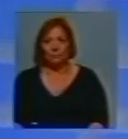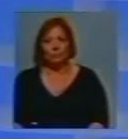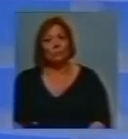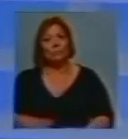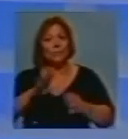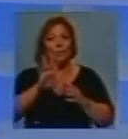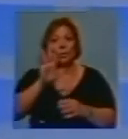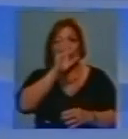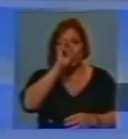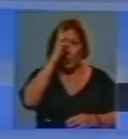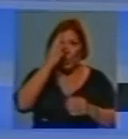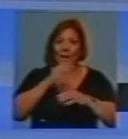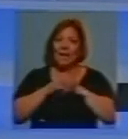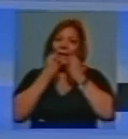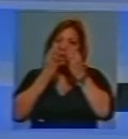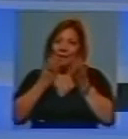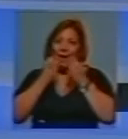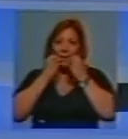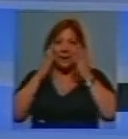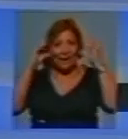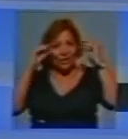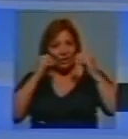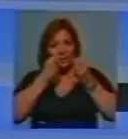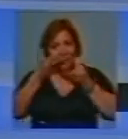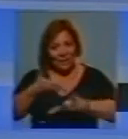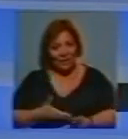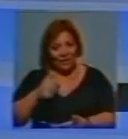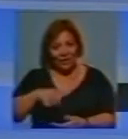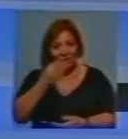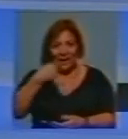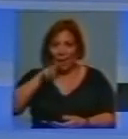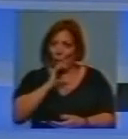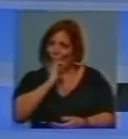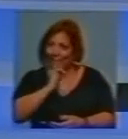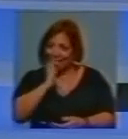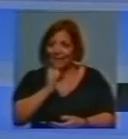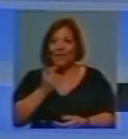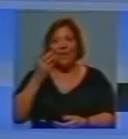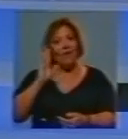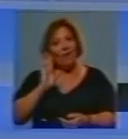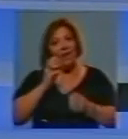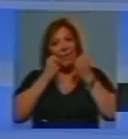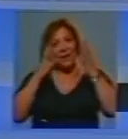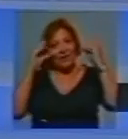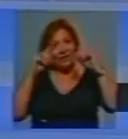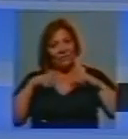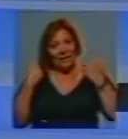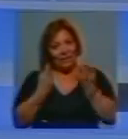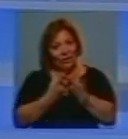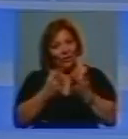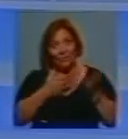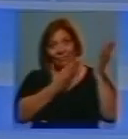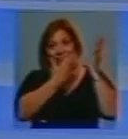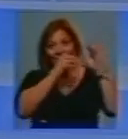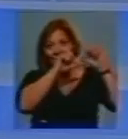Amigos de todo el país, ¿qué tal? ¿Cómo están? Muy buenas noches y bienvenidos a la edición central de TNU Noticias. Hola, Andrea. Hola, muy buenas noches. Vamos a los principales